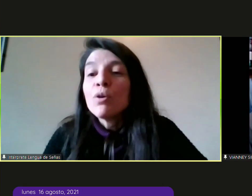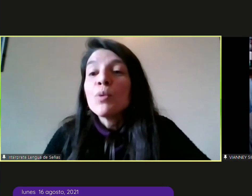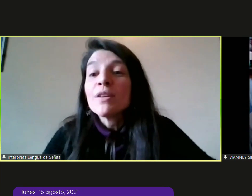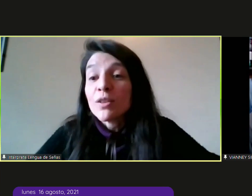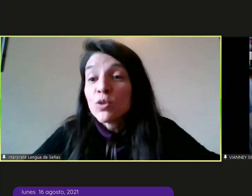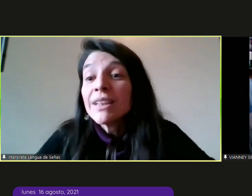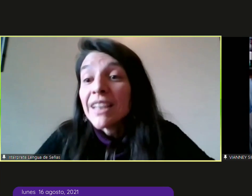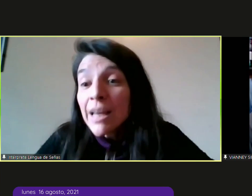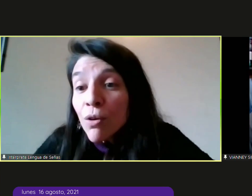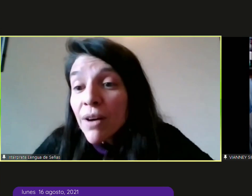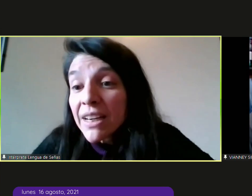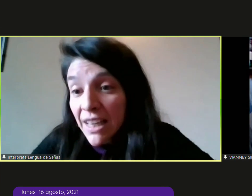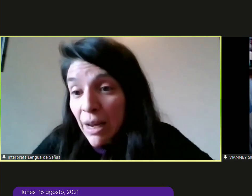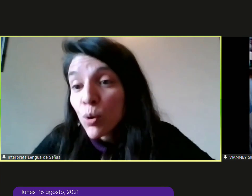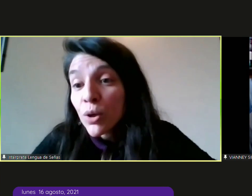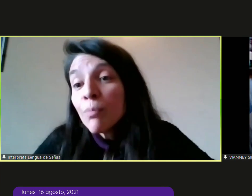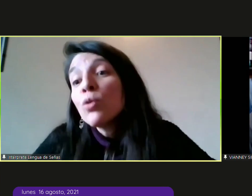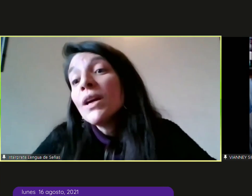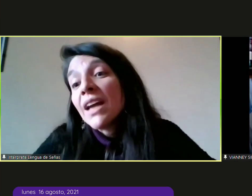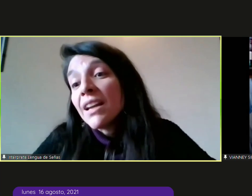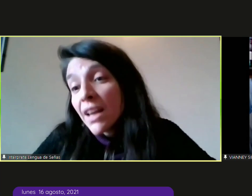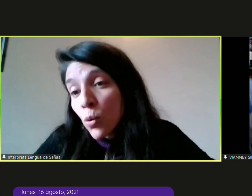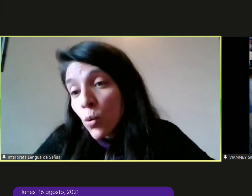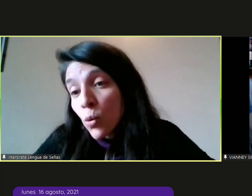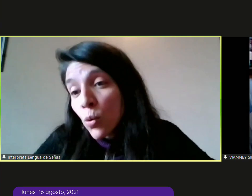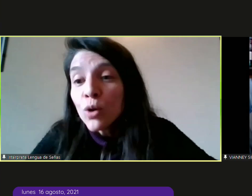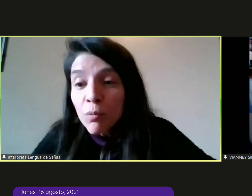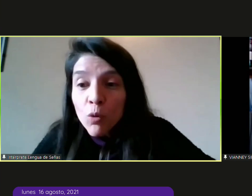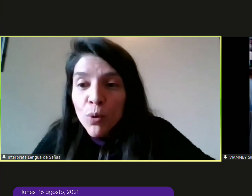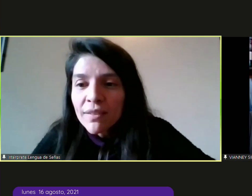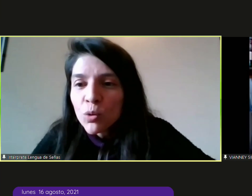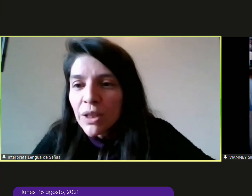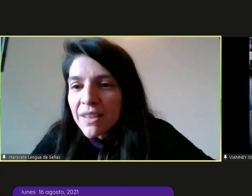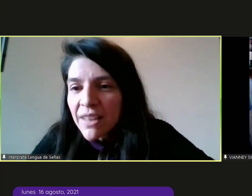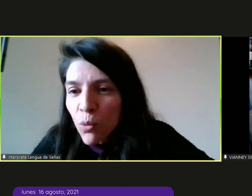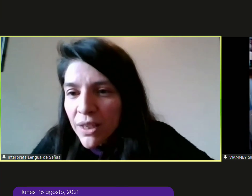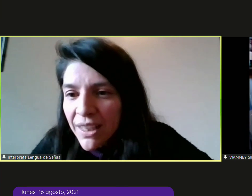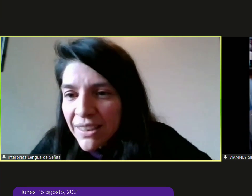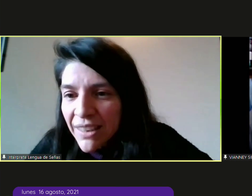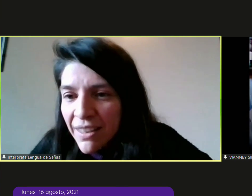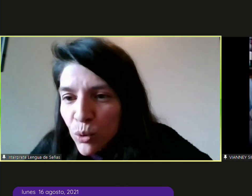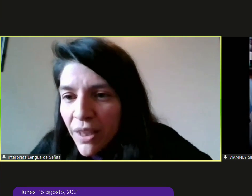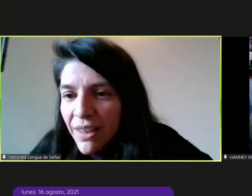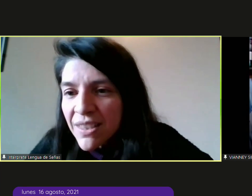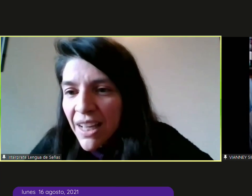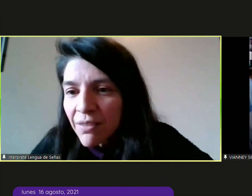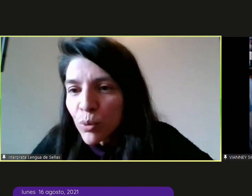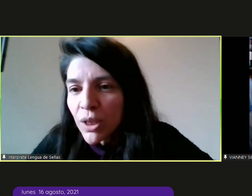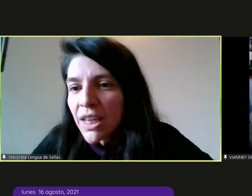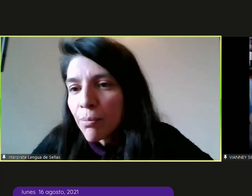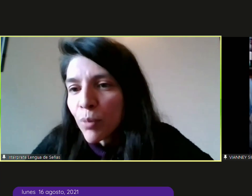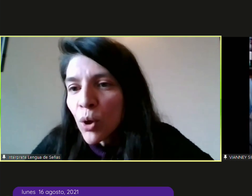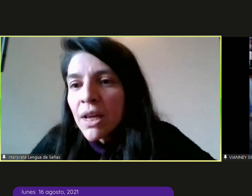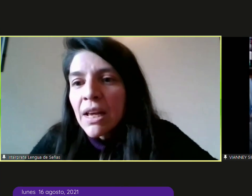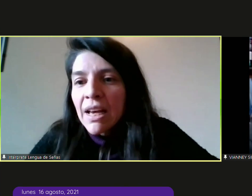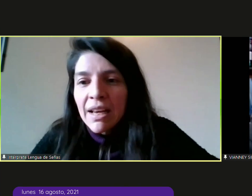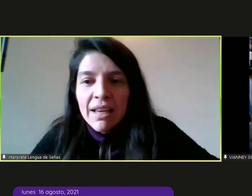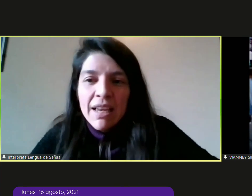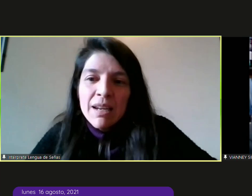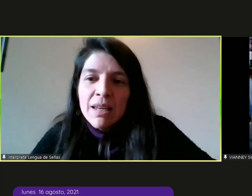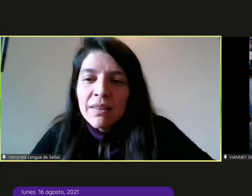porque estamos en una situación que tenemos barreras. ¿Por qué? Por nuestra lengua, que no puede ser utilizada en cualquier instancia. Ustedes saben, por